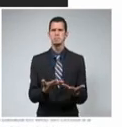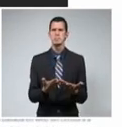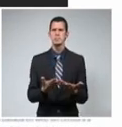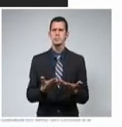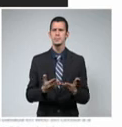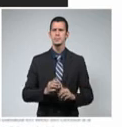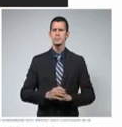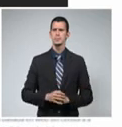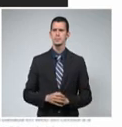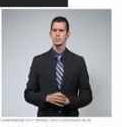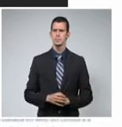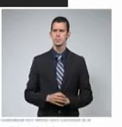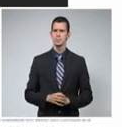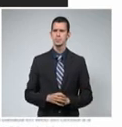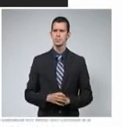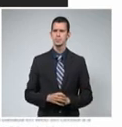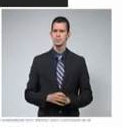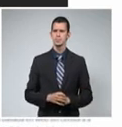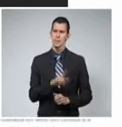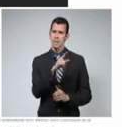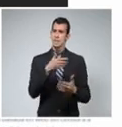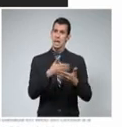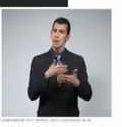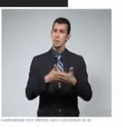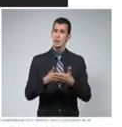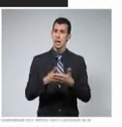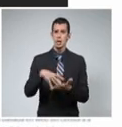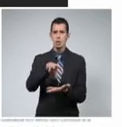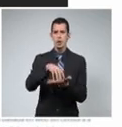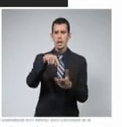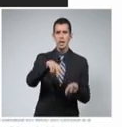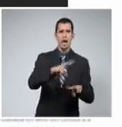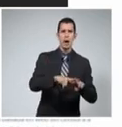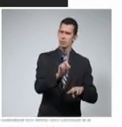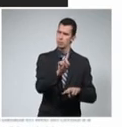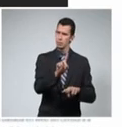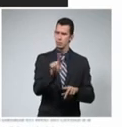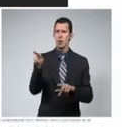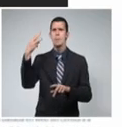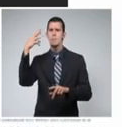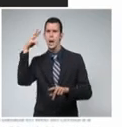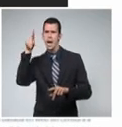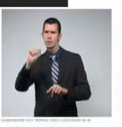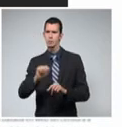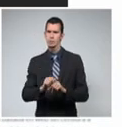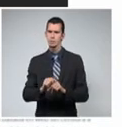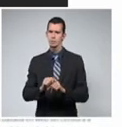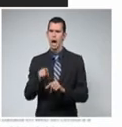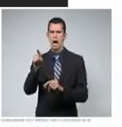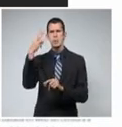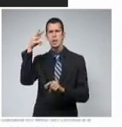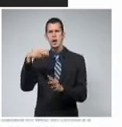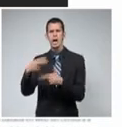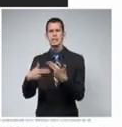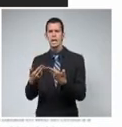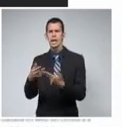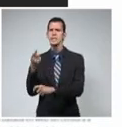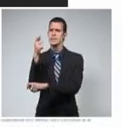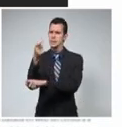que radica en México. ¿Qué hacen ellos? Bueno, ofrecen talleres, cursos de entrenamiento. ¿A quiénes?